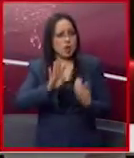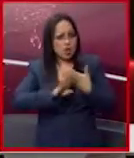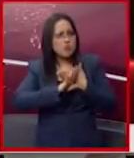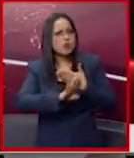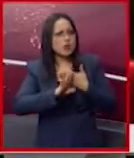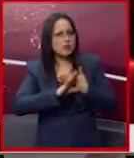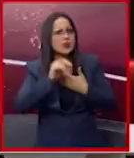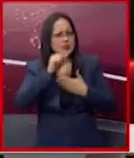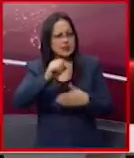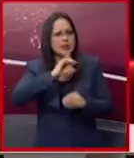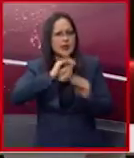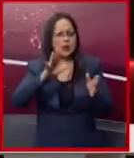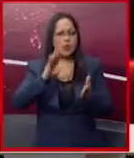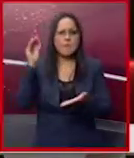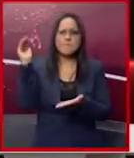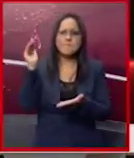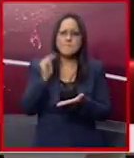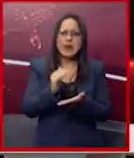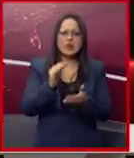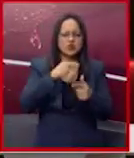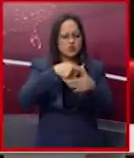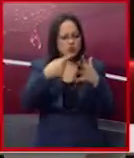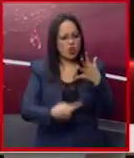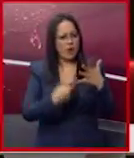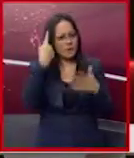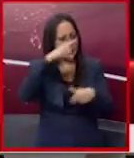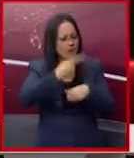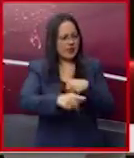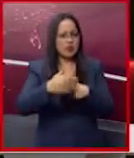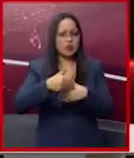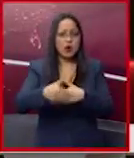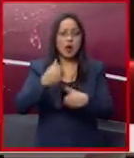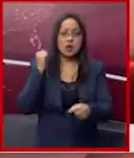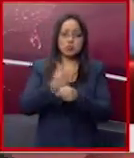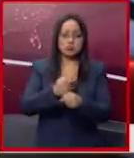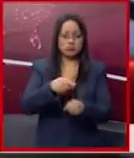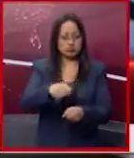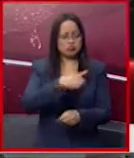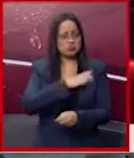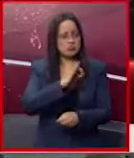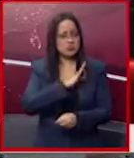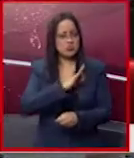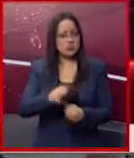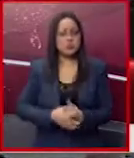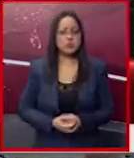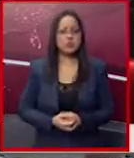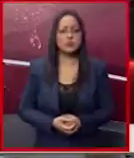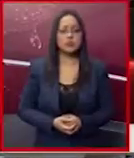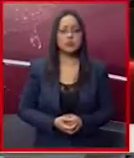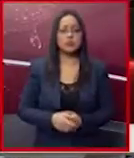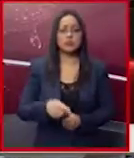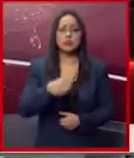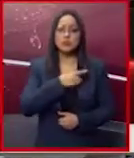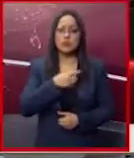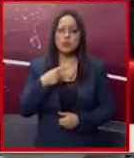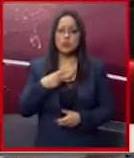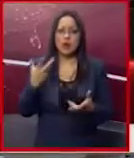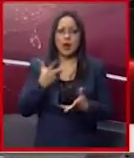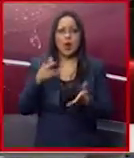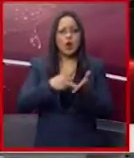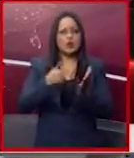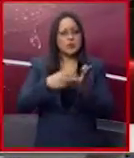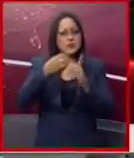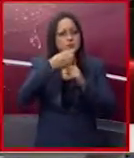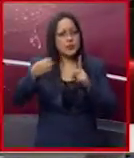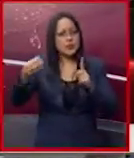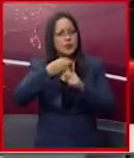prevenir reduciendo los factores de riesgo y con una detección oportuna. Tendremos que reordenar